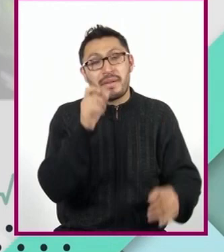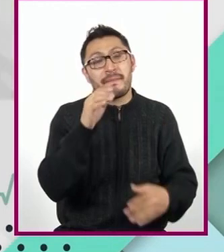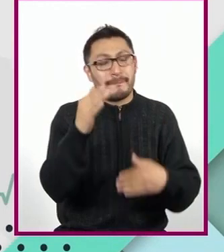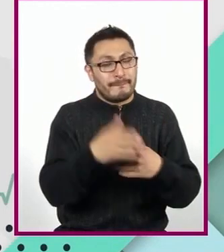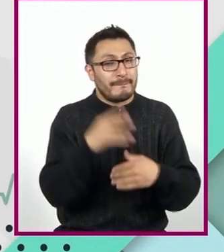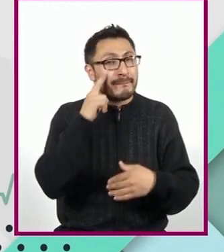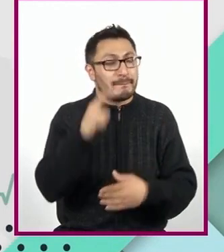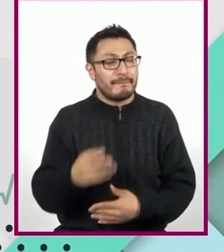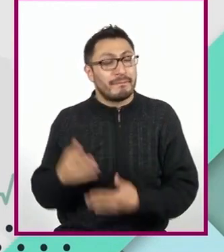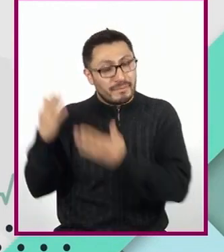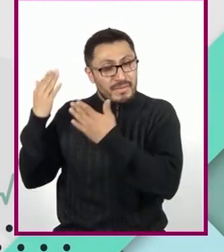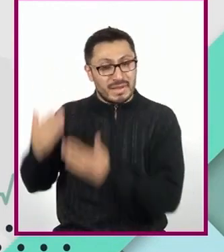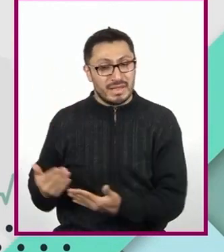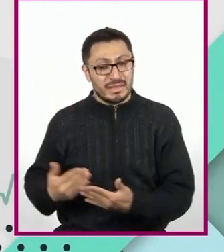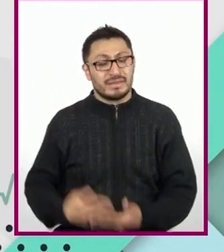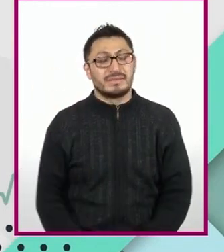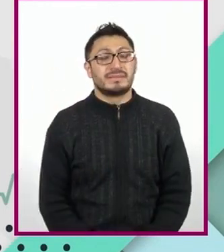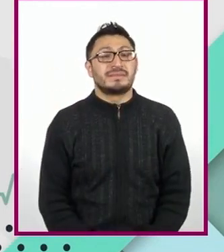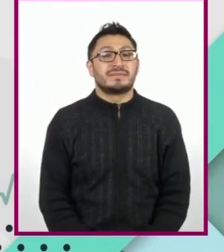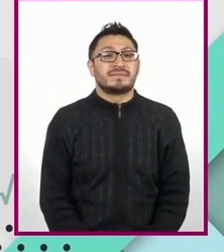siguiente imagen.